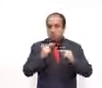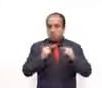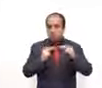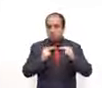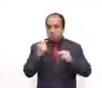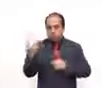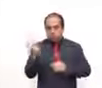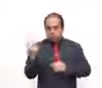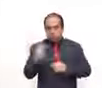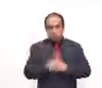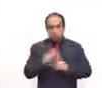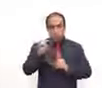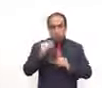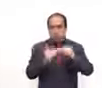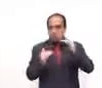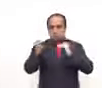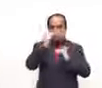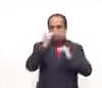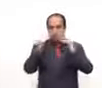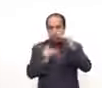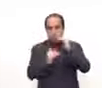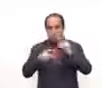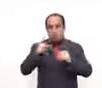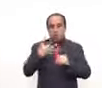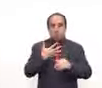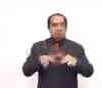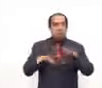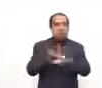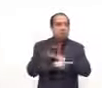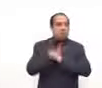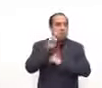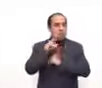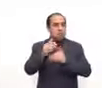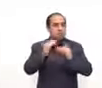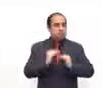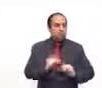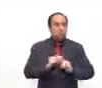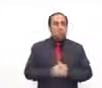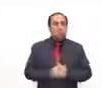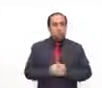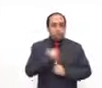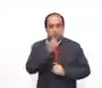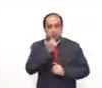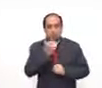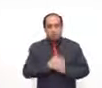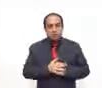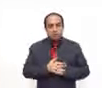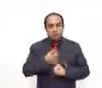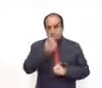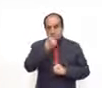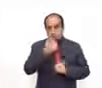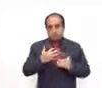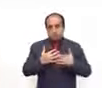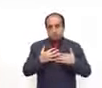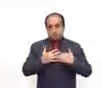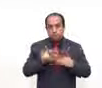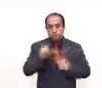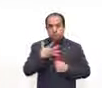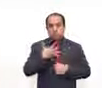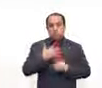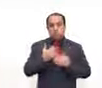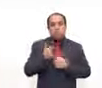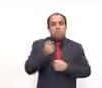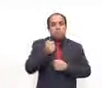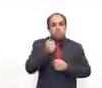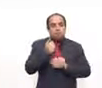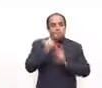el alto ni en el bajo, pero con unas tasas de cambio que si ven en la siguiente, les explico primero intubados. Intubados también una ligera tendencia a la